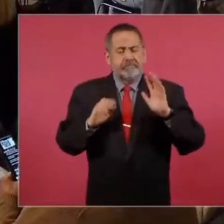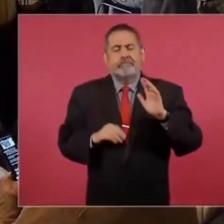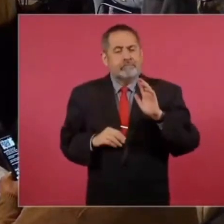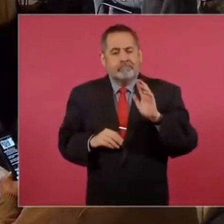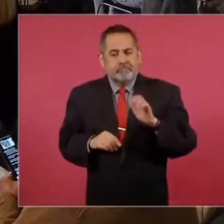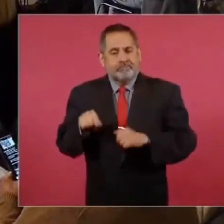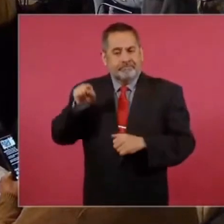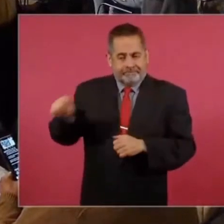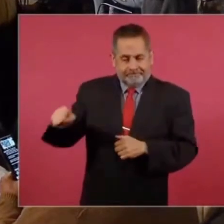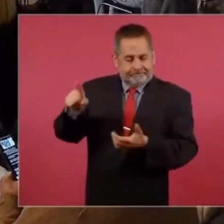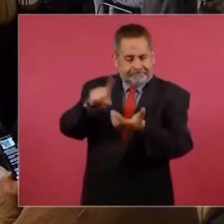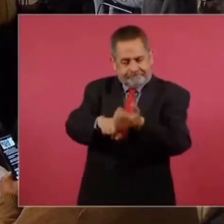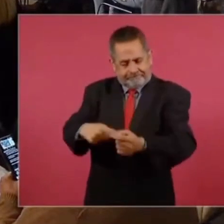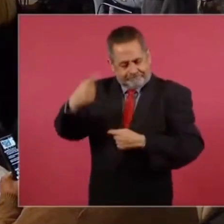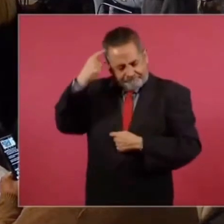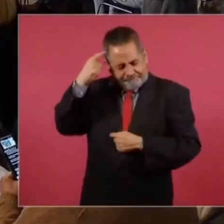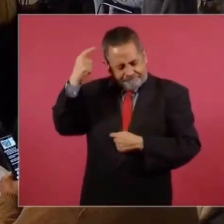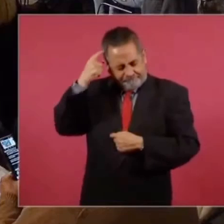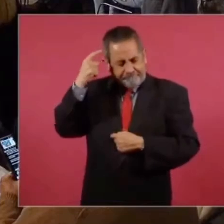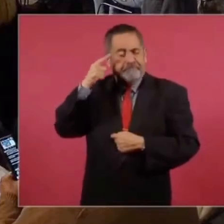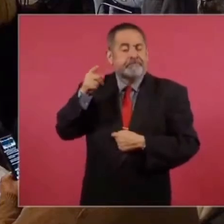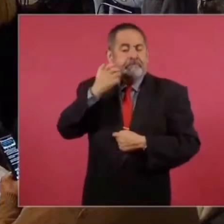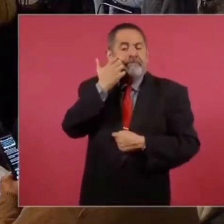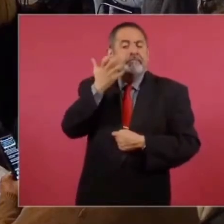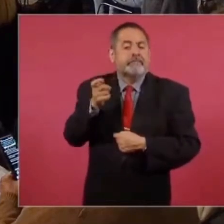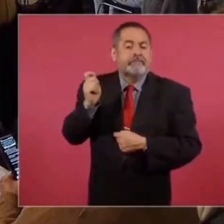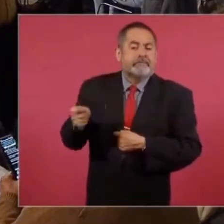sino a preservar